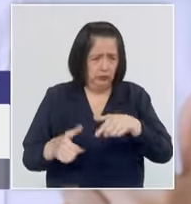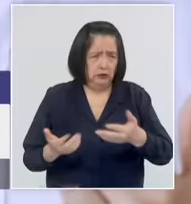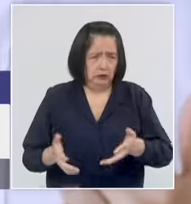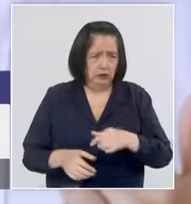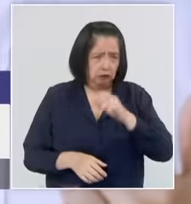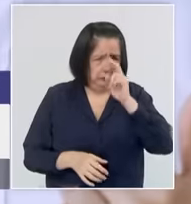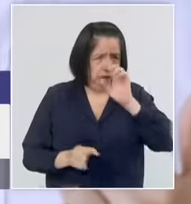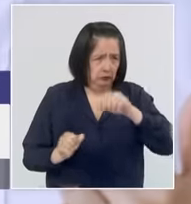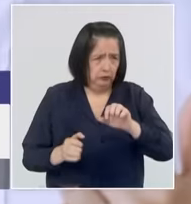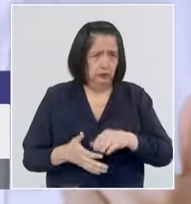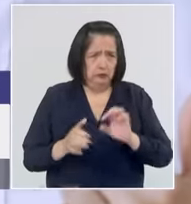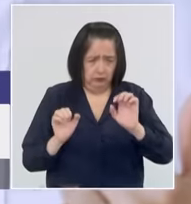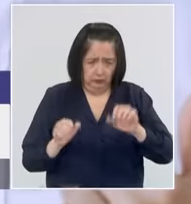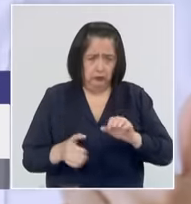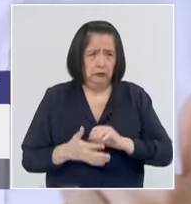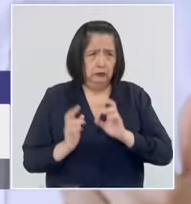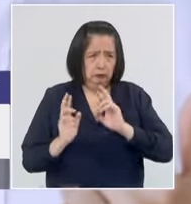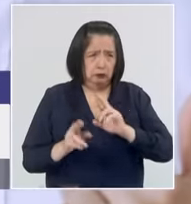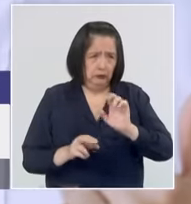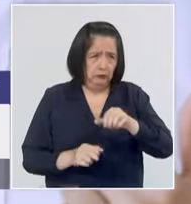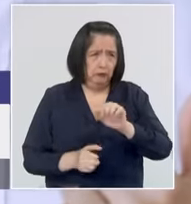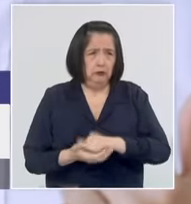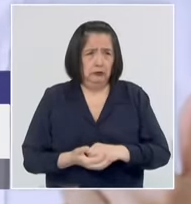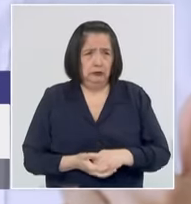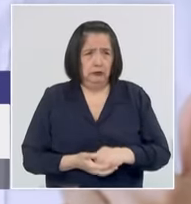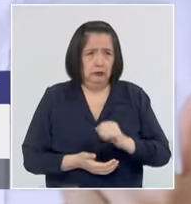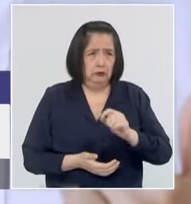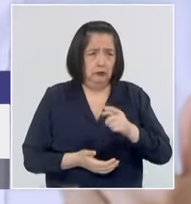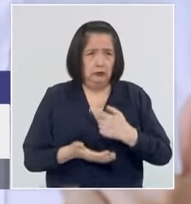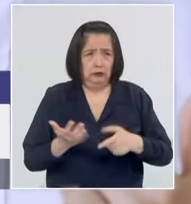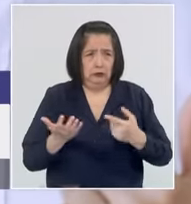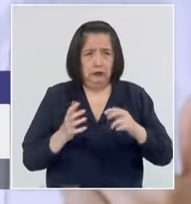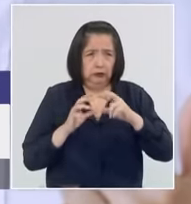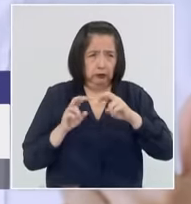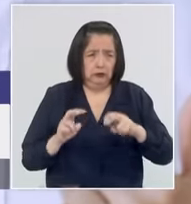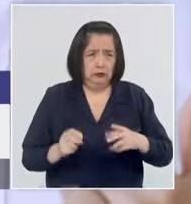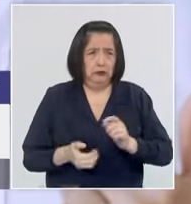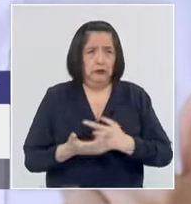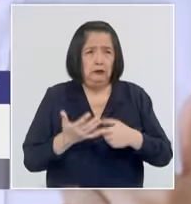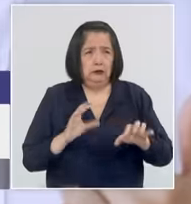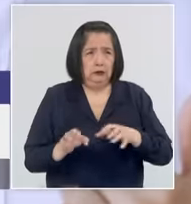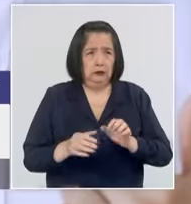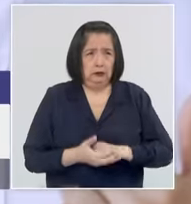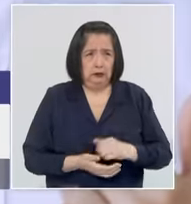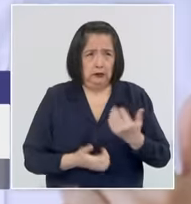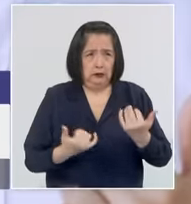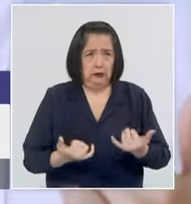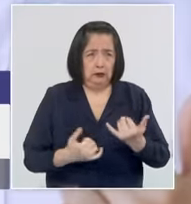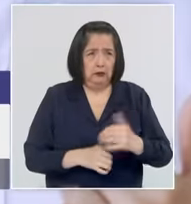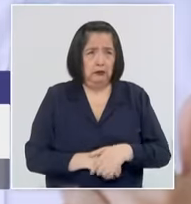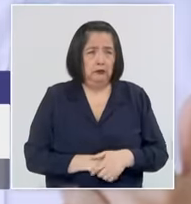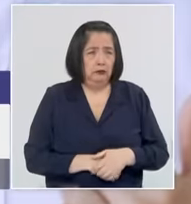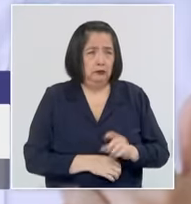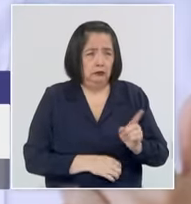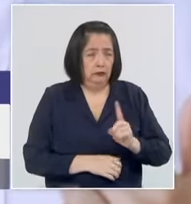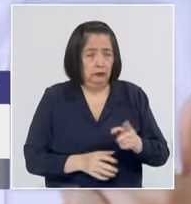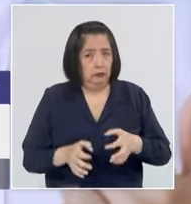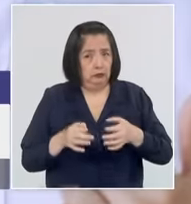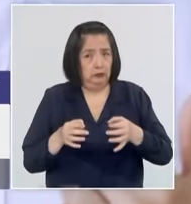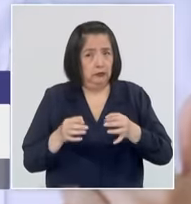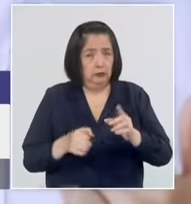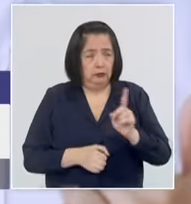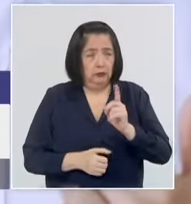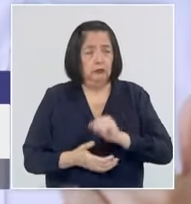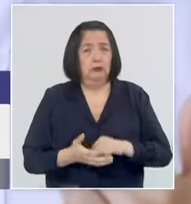país, que se encuentra aquí y que va a responder a estas diligencias que se están realizando aún en este momento. Son inaplazables porque se